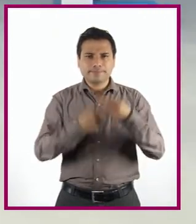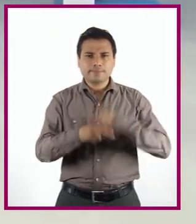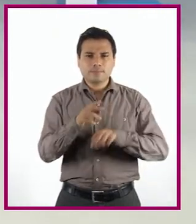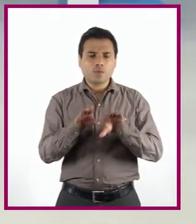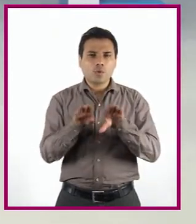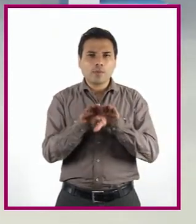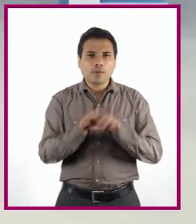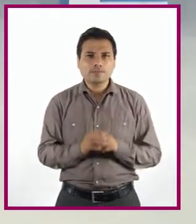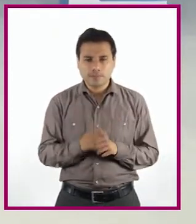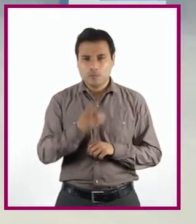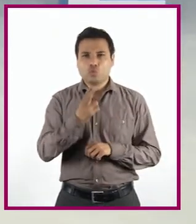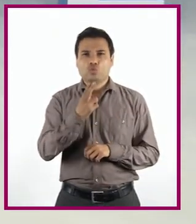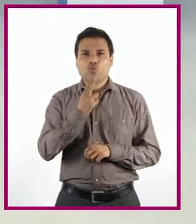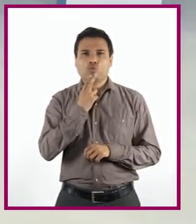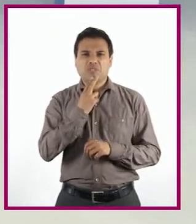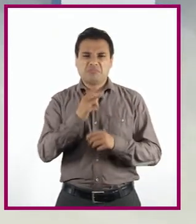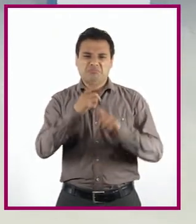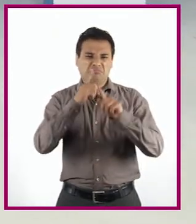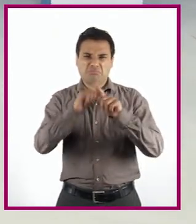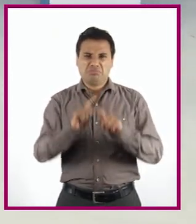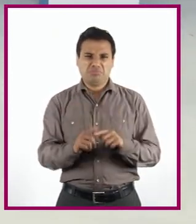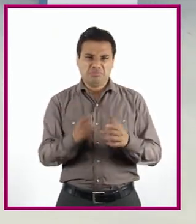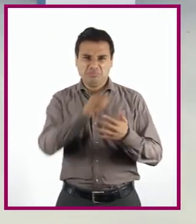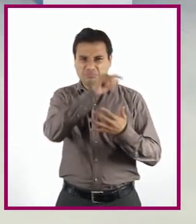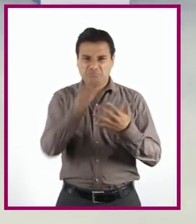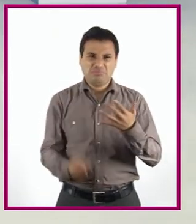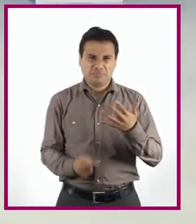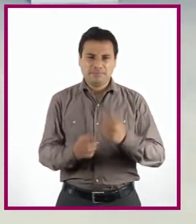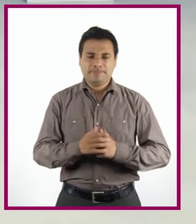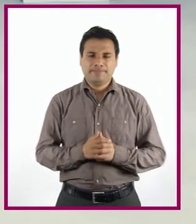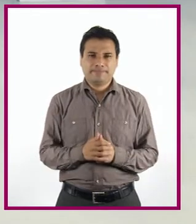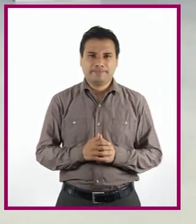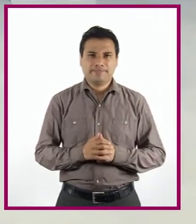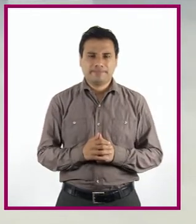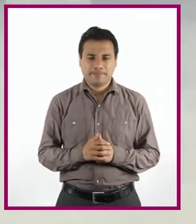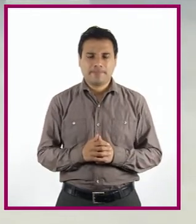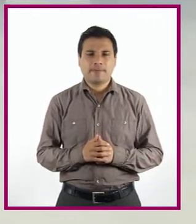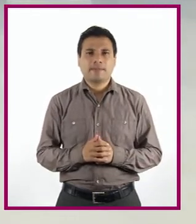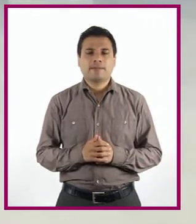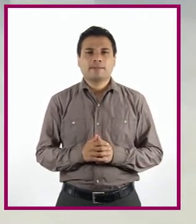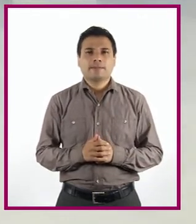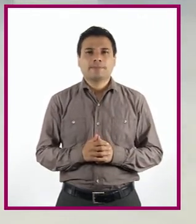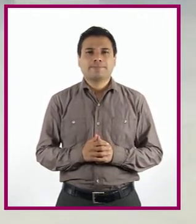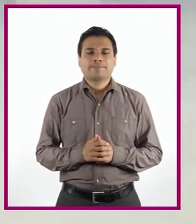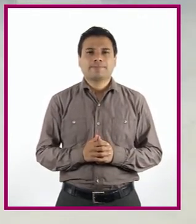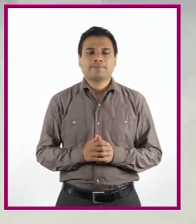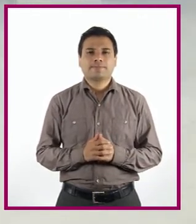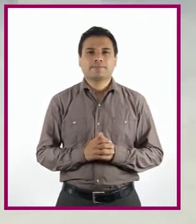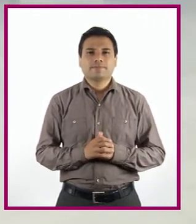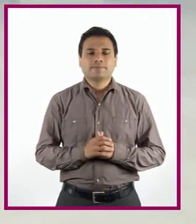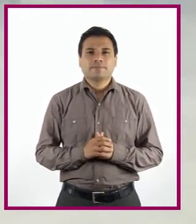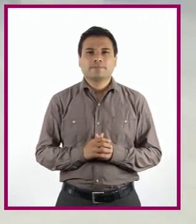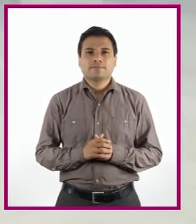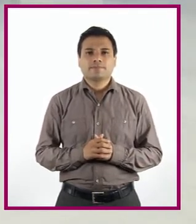hacemos uso de fuentes de energía renovables o limpias y fuentes de energía no